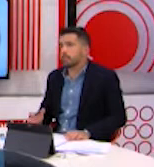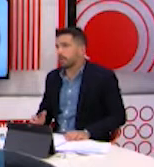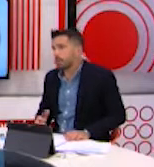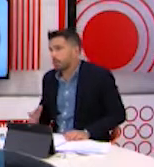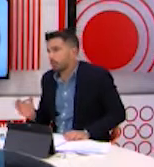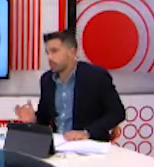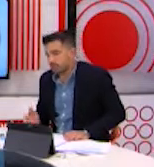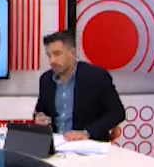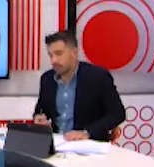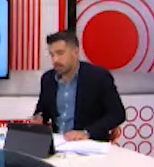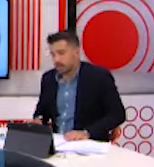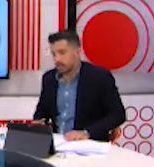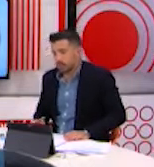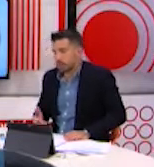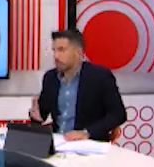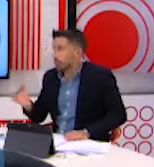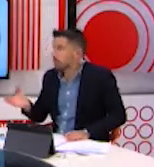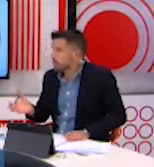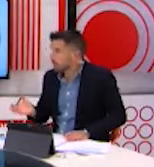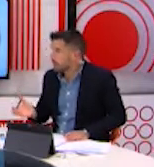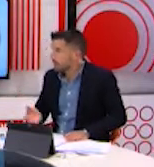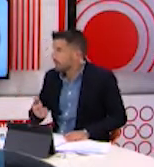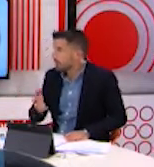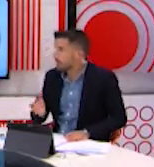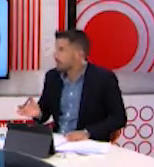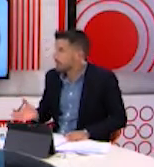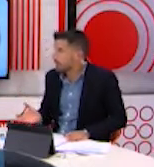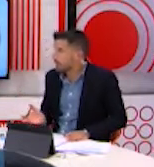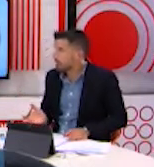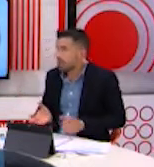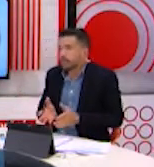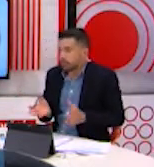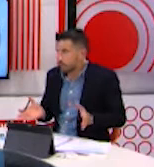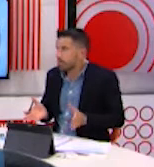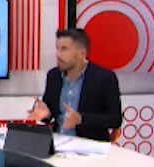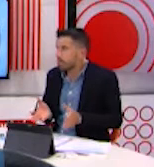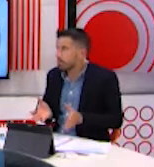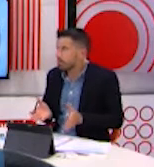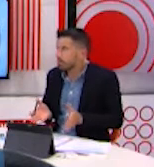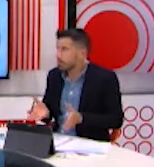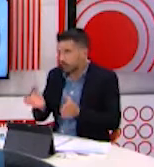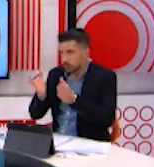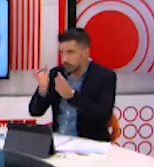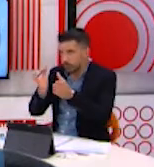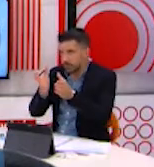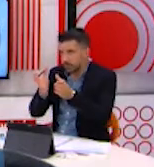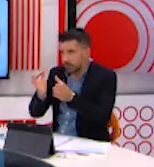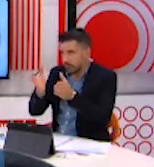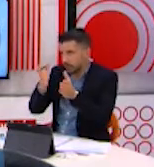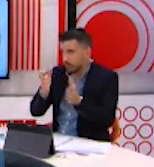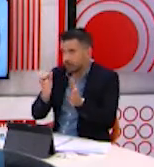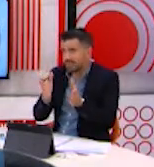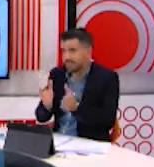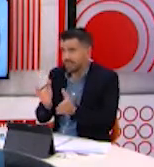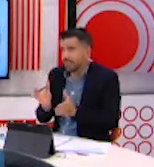sociales también mucha gente que publicaba los tickets de la venta de esas farmacias, te podían llamar la atención los precios, pero es por la situación